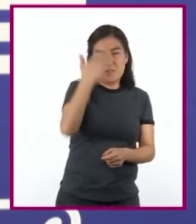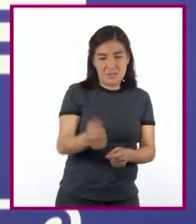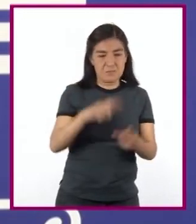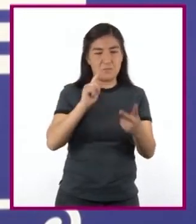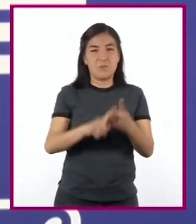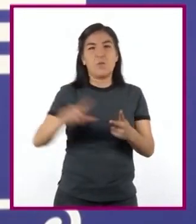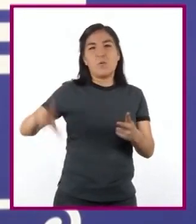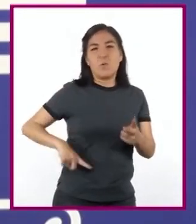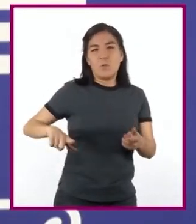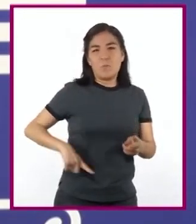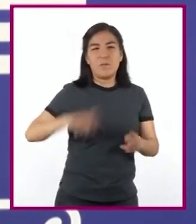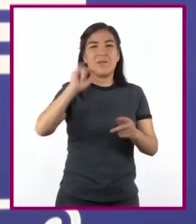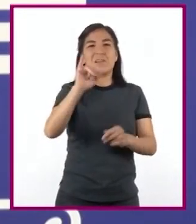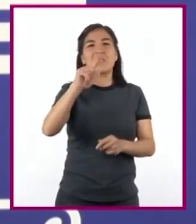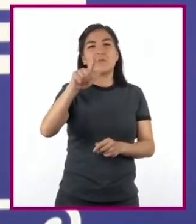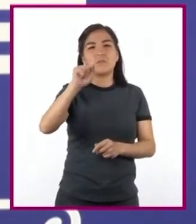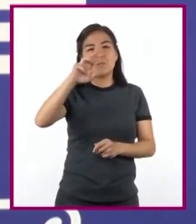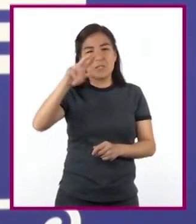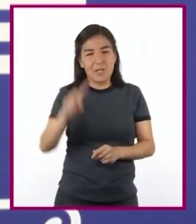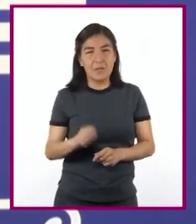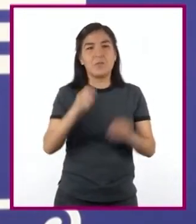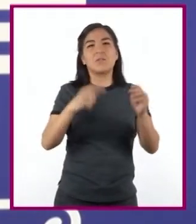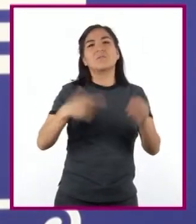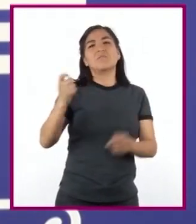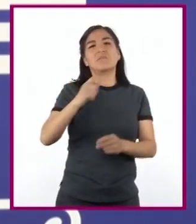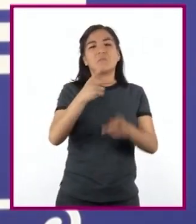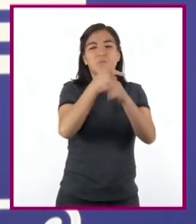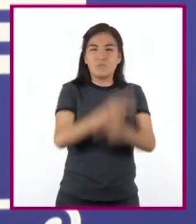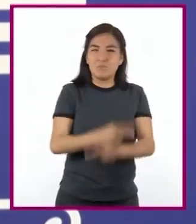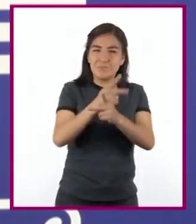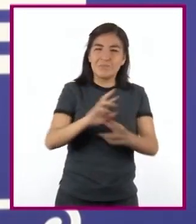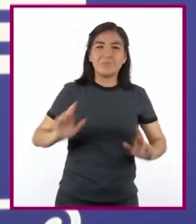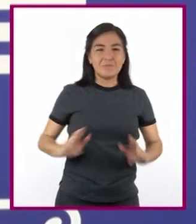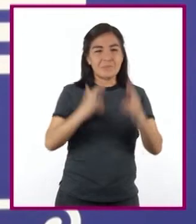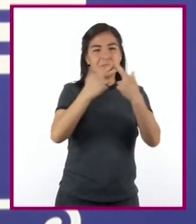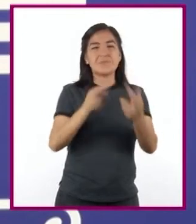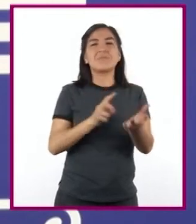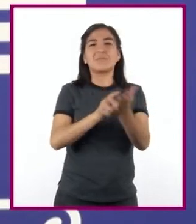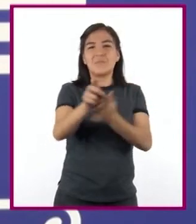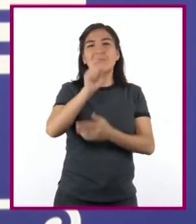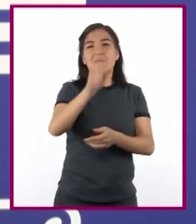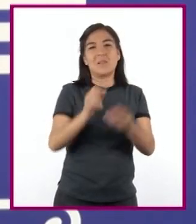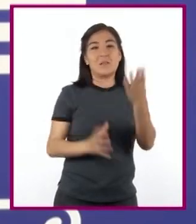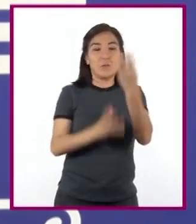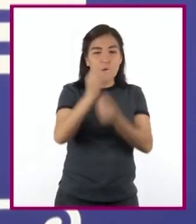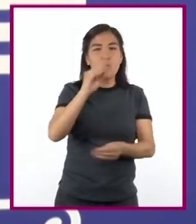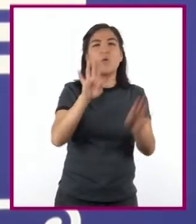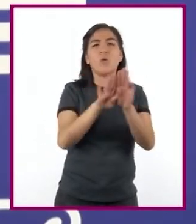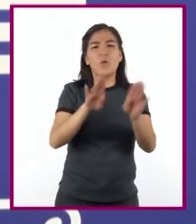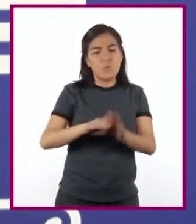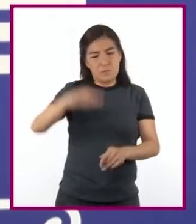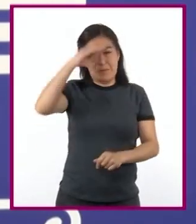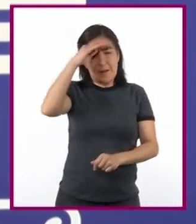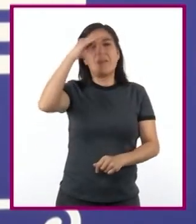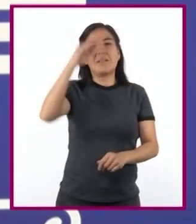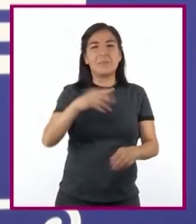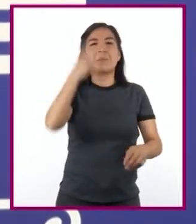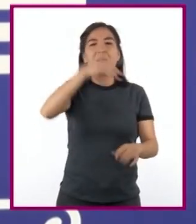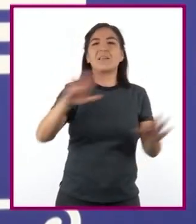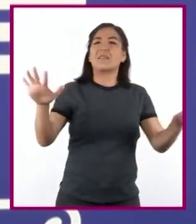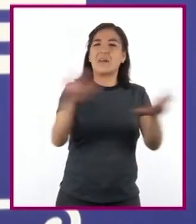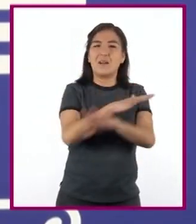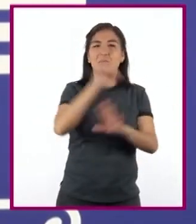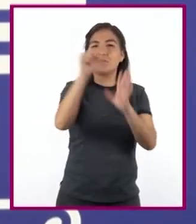ilustrado, tolerancia religiosa y derechos naturales sentaron las bases de una nueva nación con un sistema